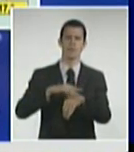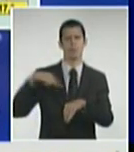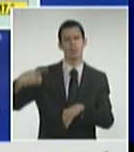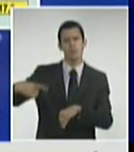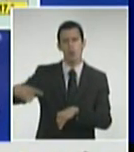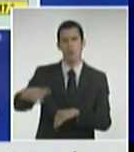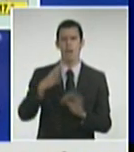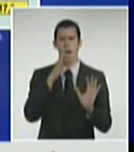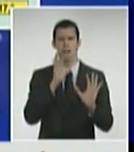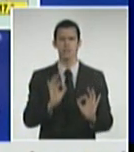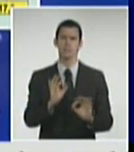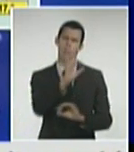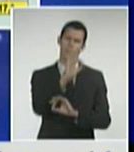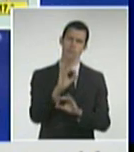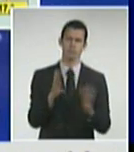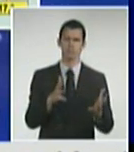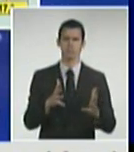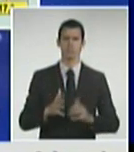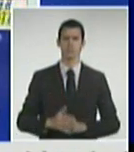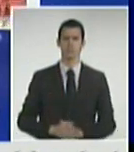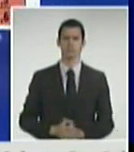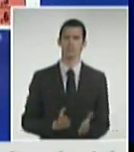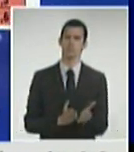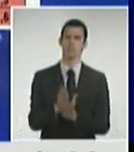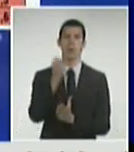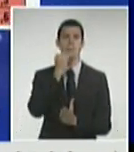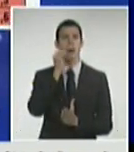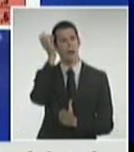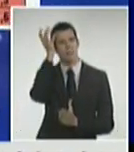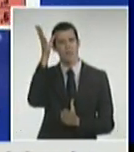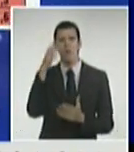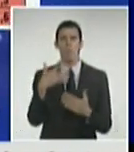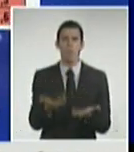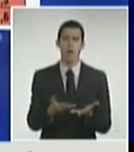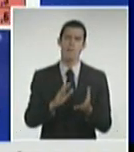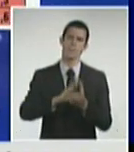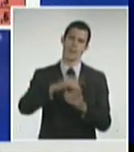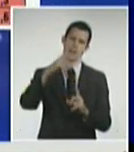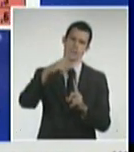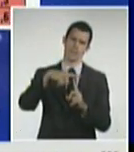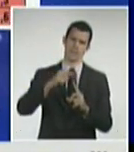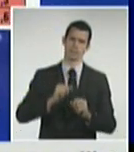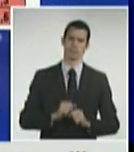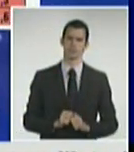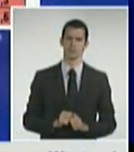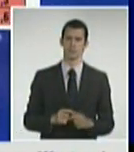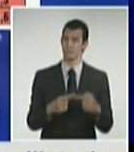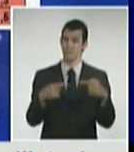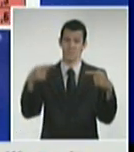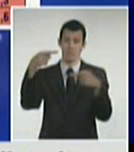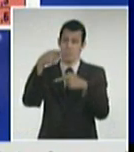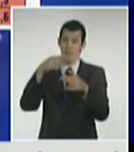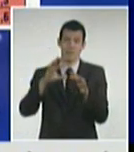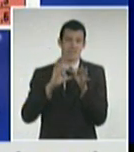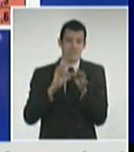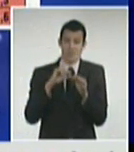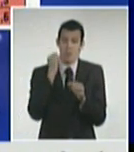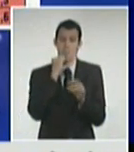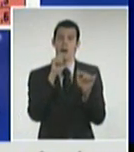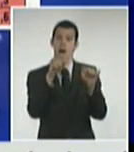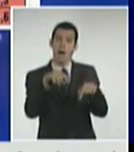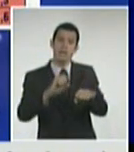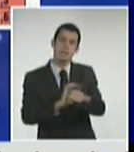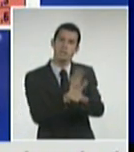incidencia se mantiene Matanzas, con la incidencia mayor de toda Cuba y muy